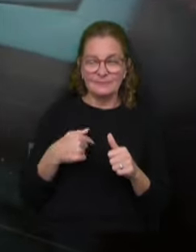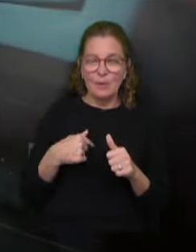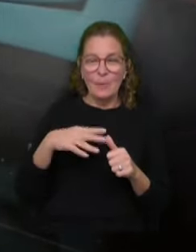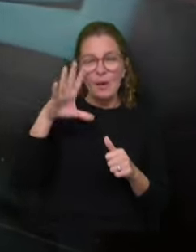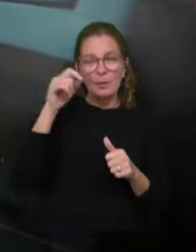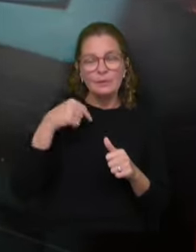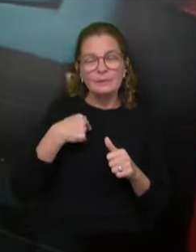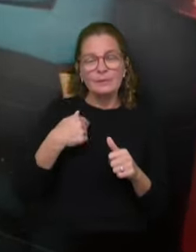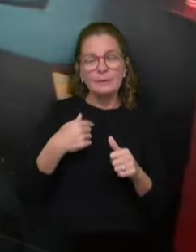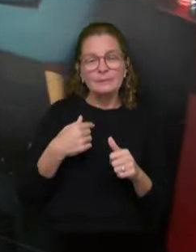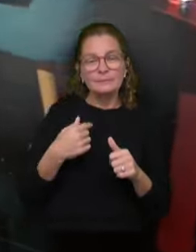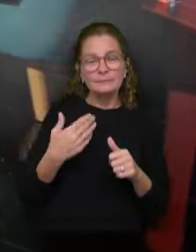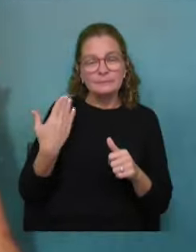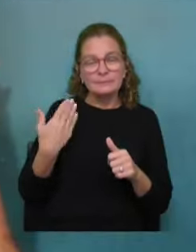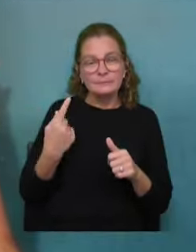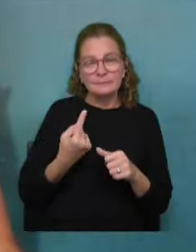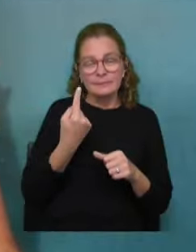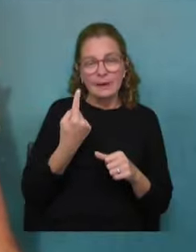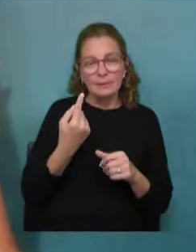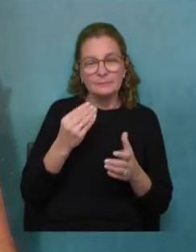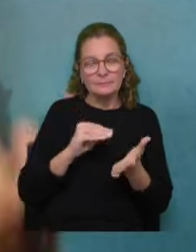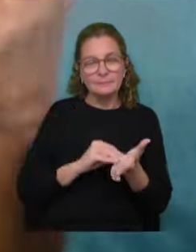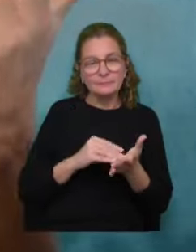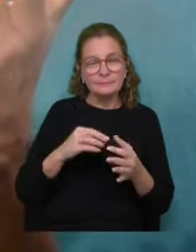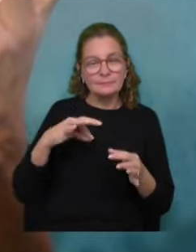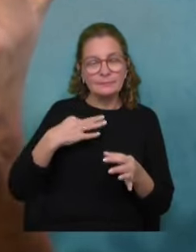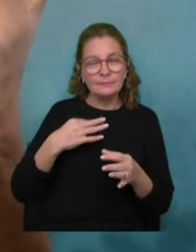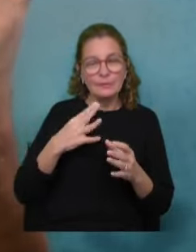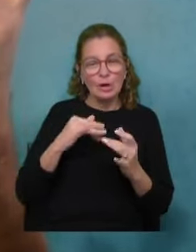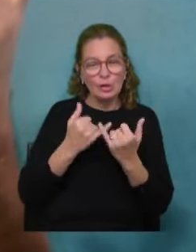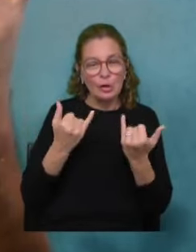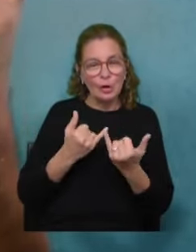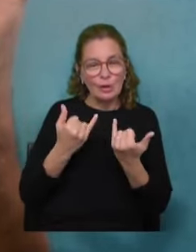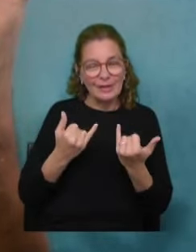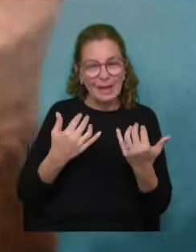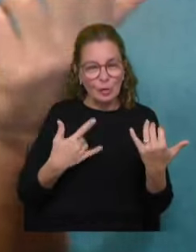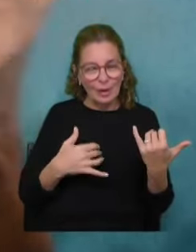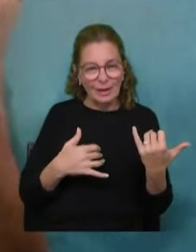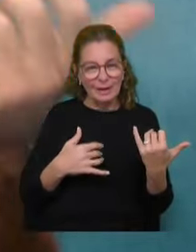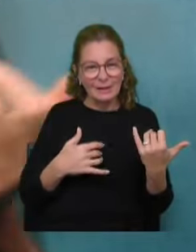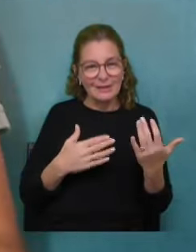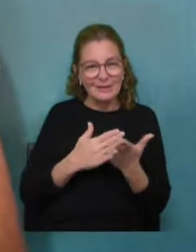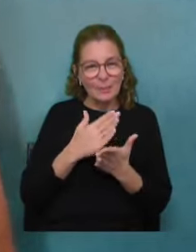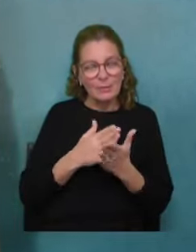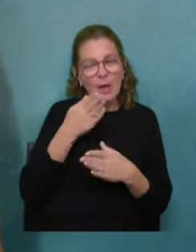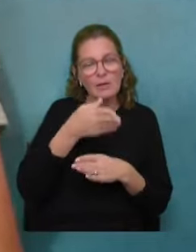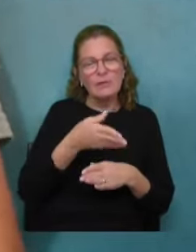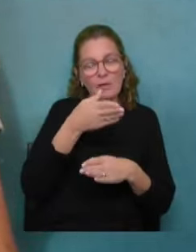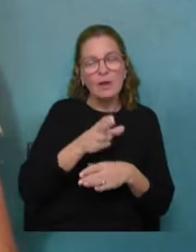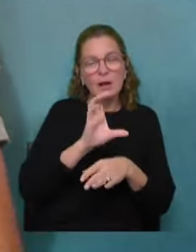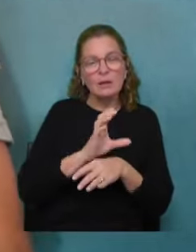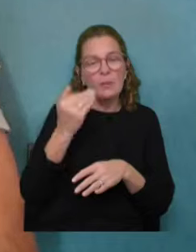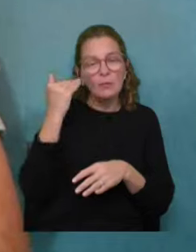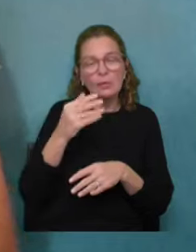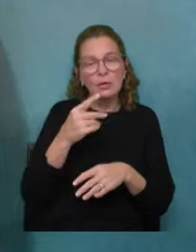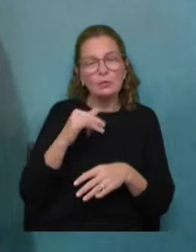importante con el instrumento, fue la primera vez en mi vida que toqué todos los días el bajo, que siempre iba a las clases y los profes me decían,